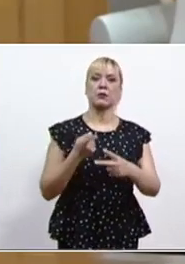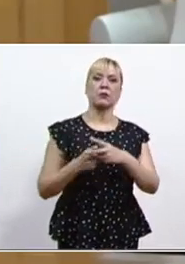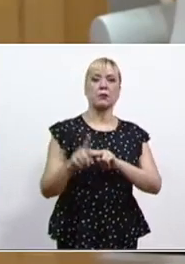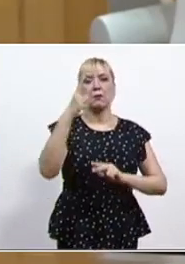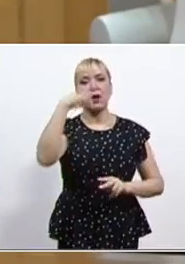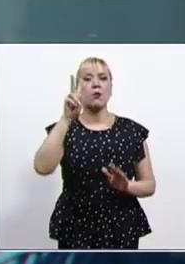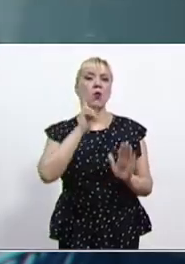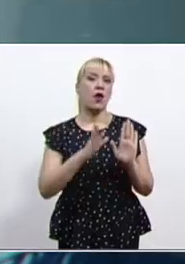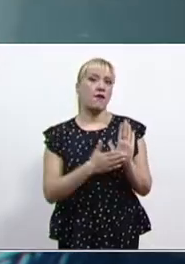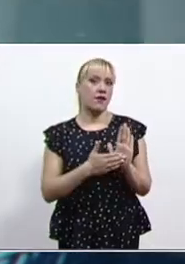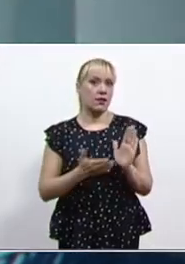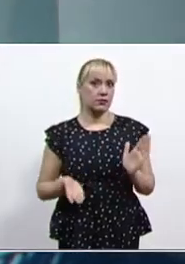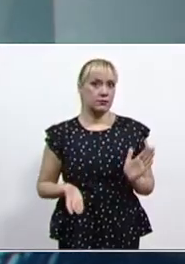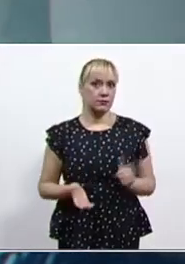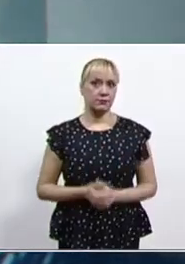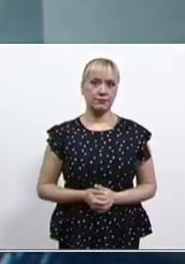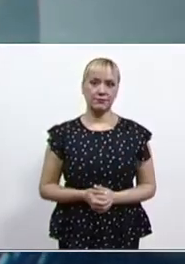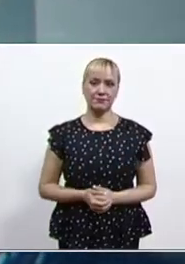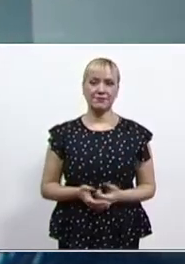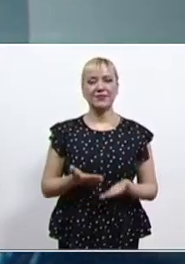prueba.